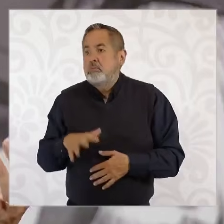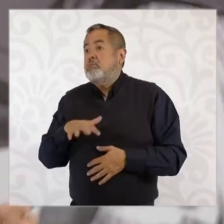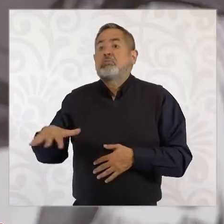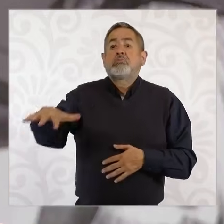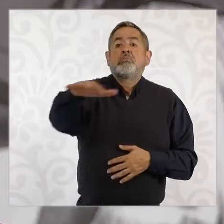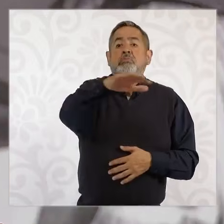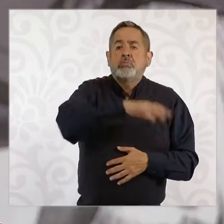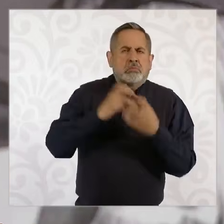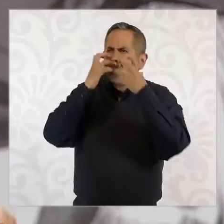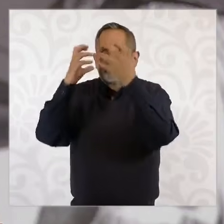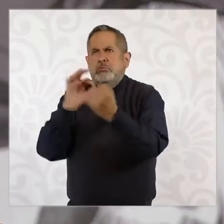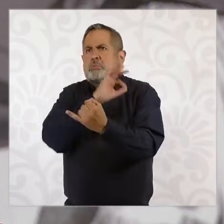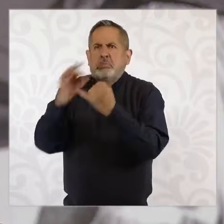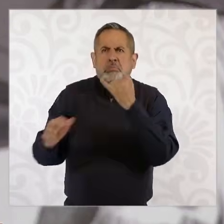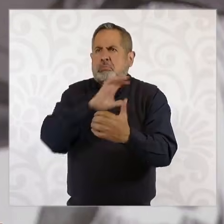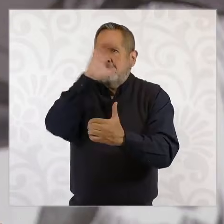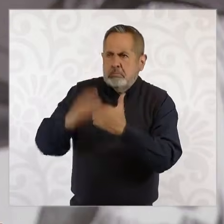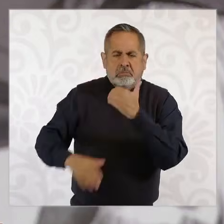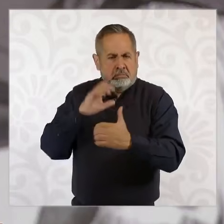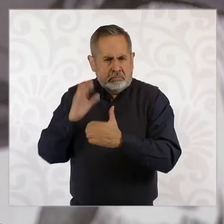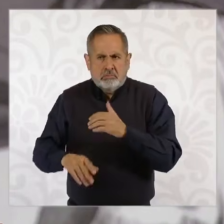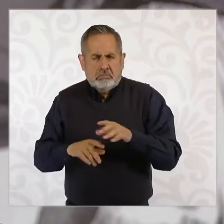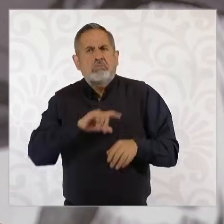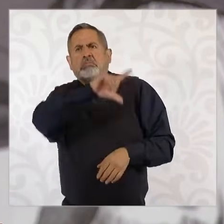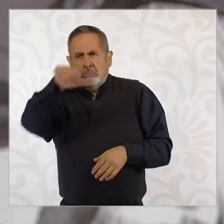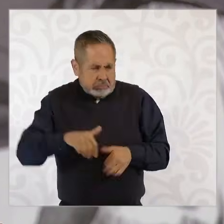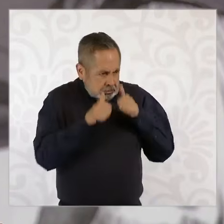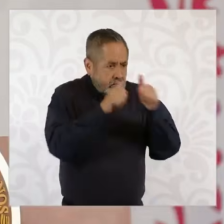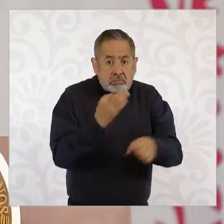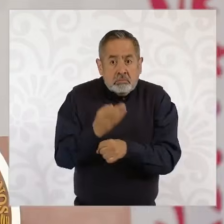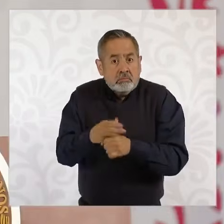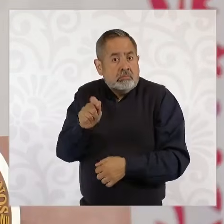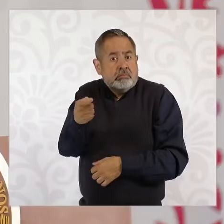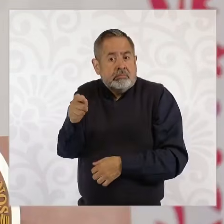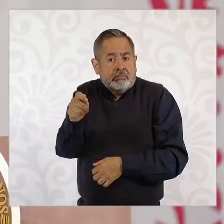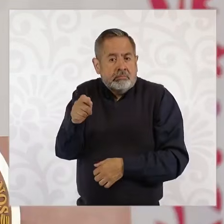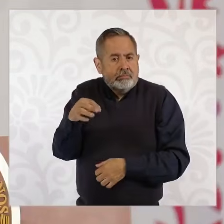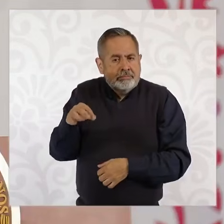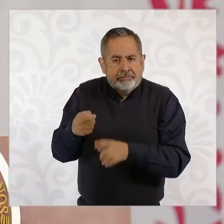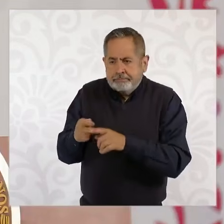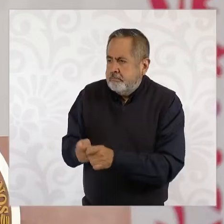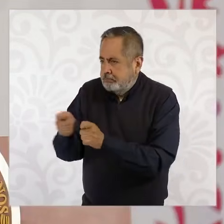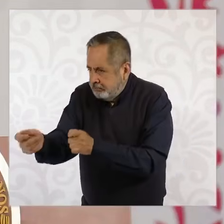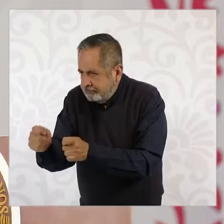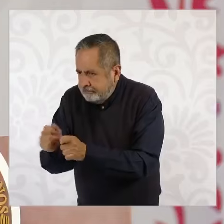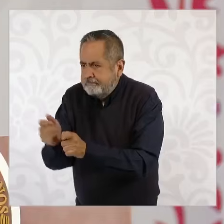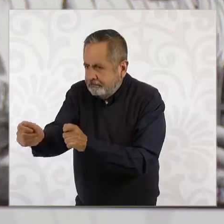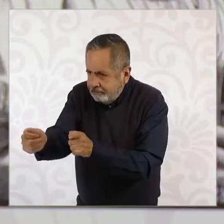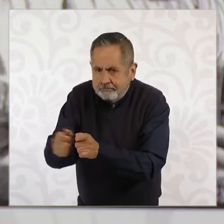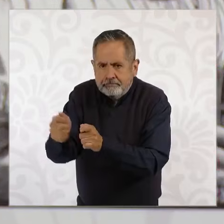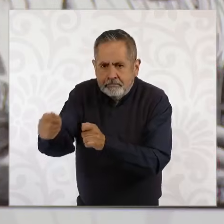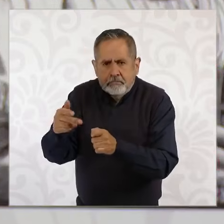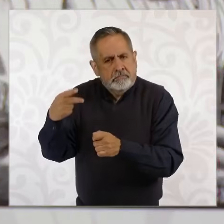pues mejor al final del evento, ¿no? Porque estábamos entregando llaves de los nuevos departamentos de la Comisión Nacional de Vivienda